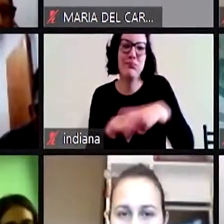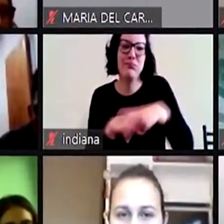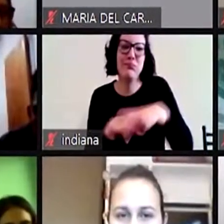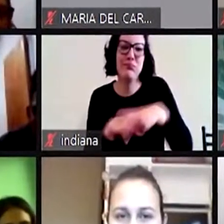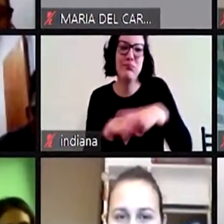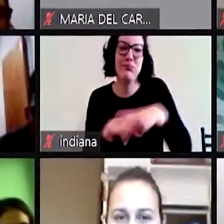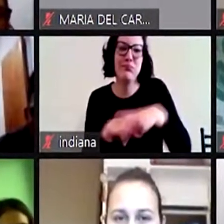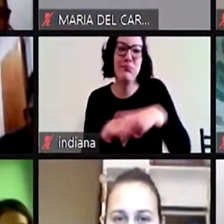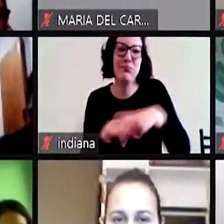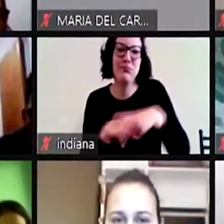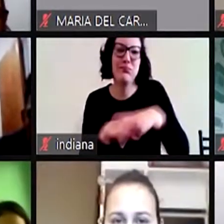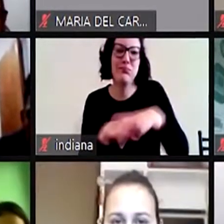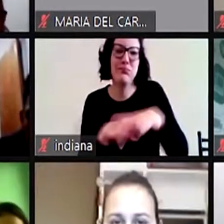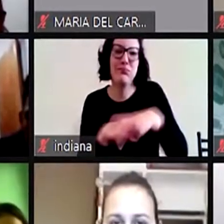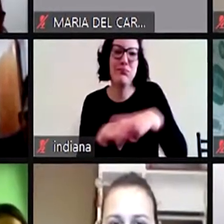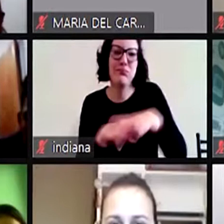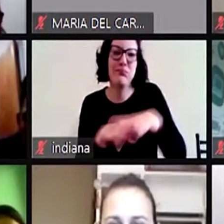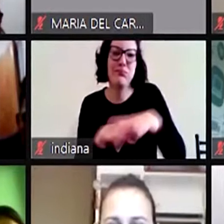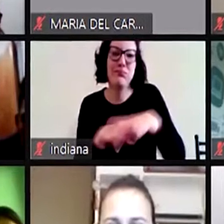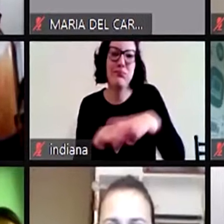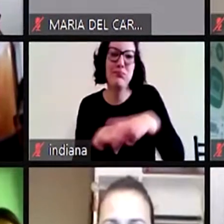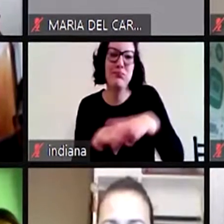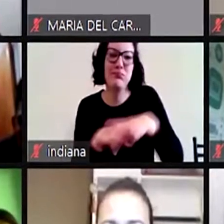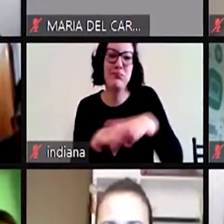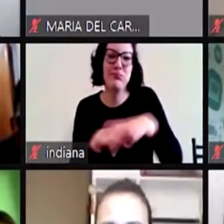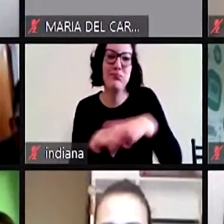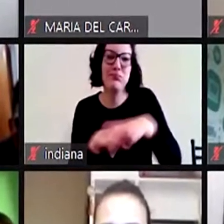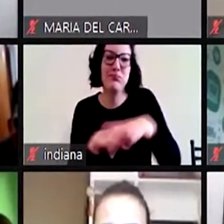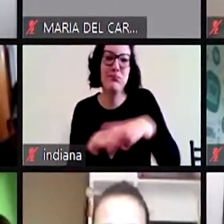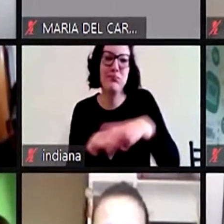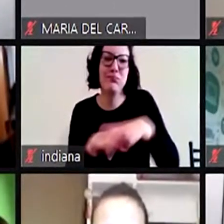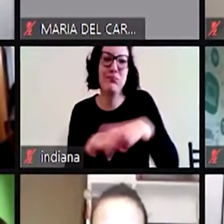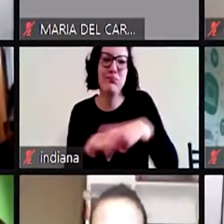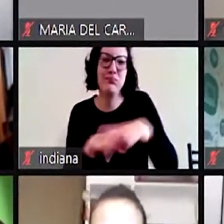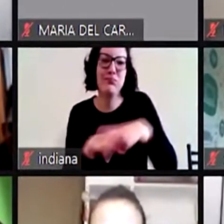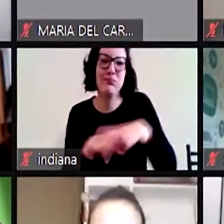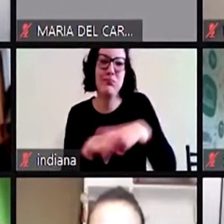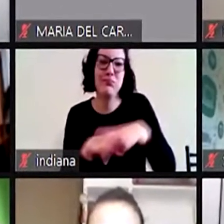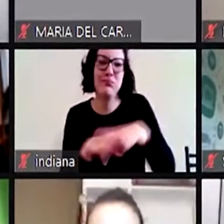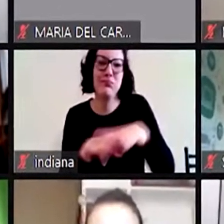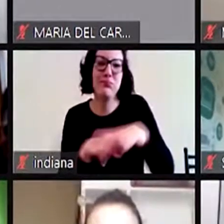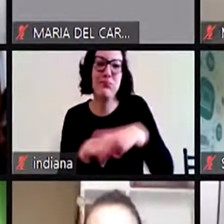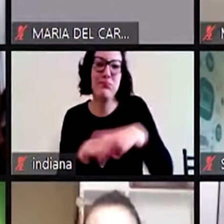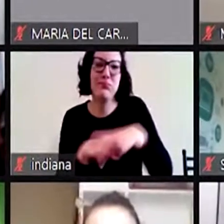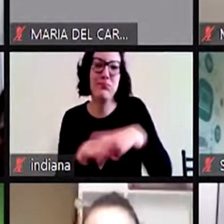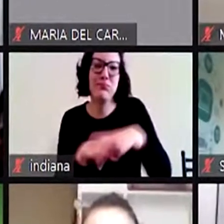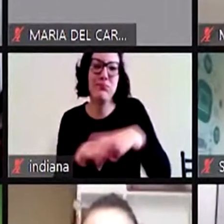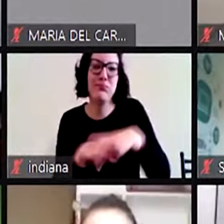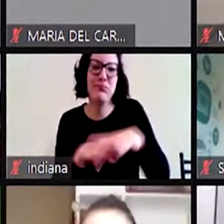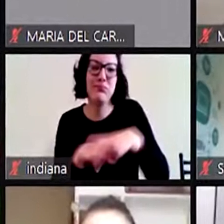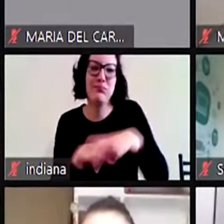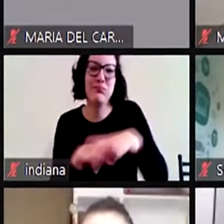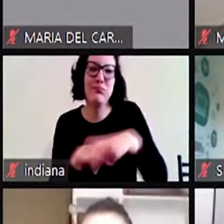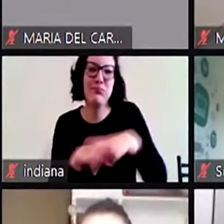La provincia promueve la enseñanza de la lengua de señas argentina en referentes municipales. Más